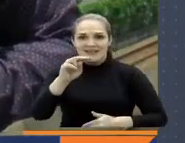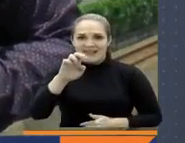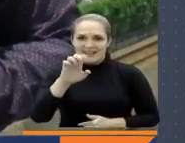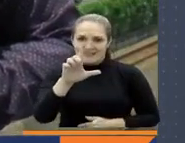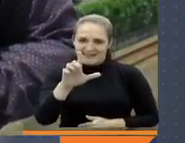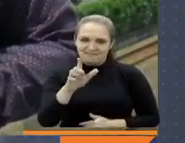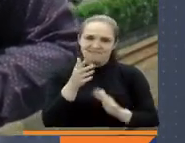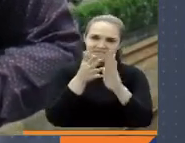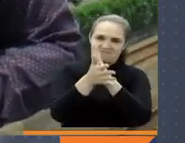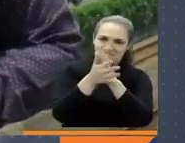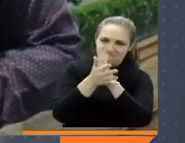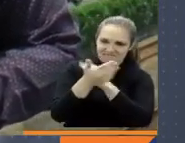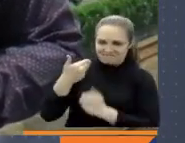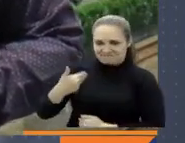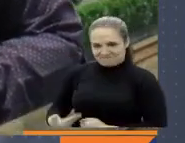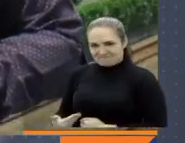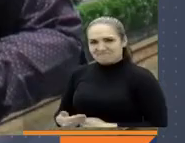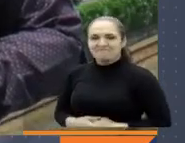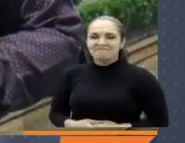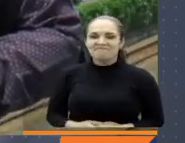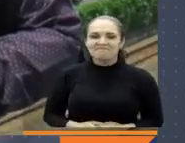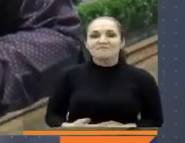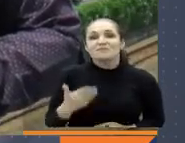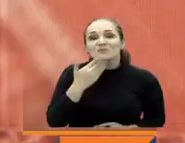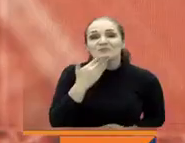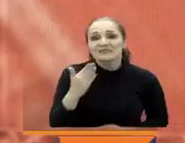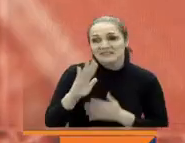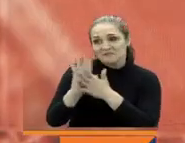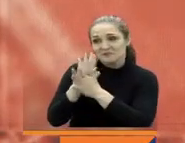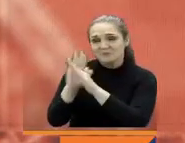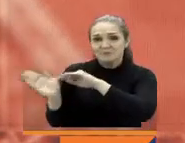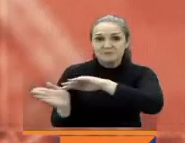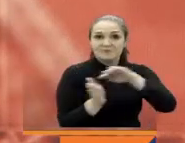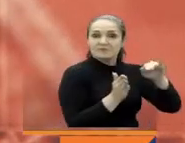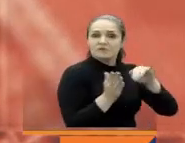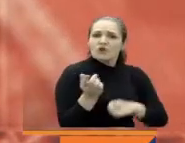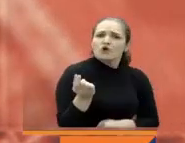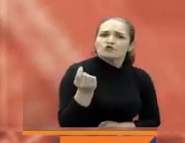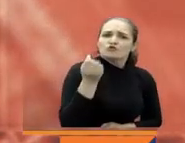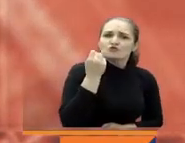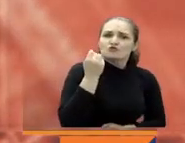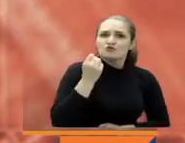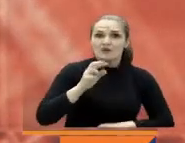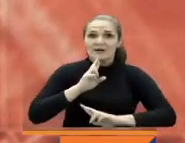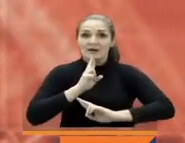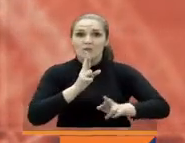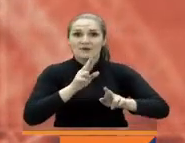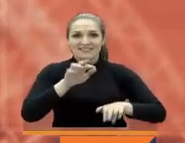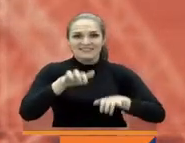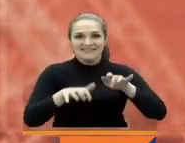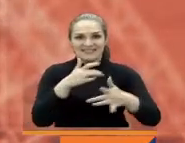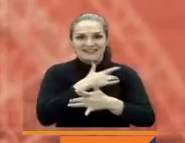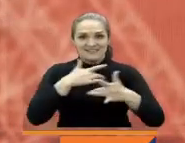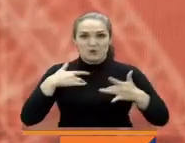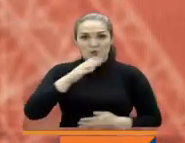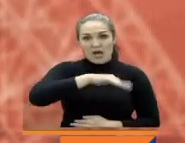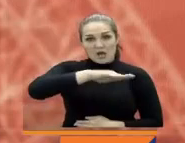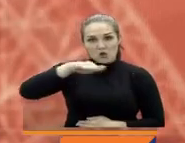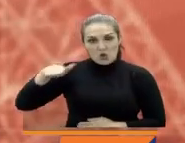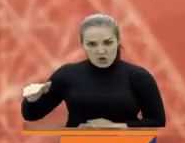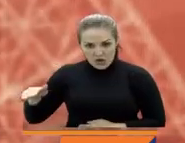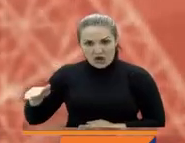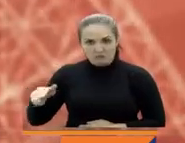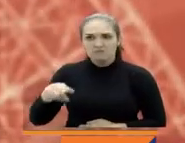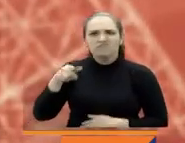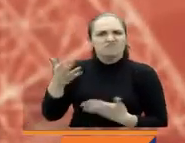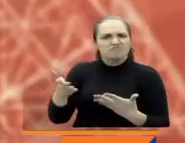Noticias, conectados 24/7. Gracias, Daniel, por el informe. Y según el más reciente reporte de la Secretaría de Salud de Antioquia, los indicadores del panorama COVID